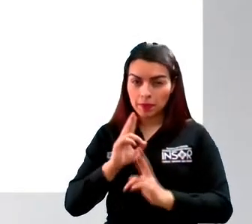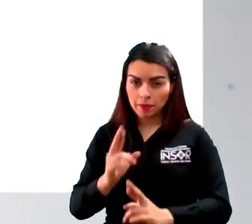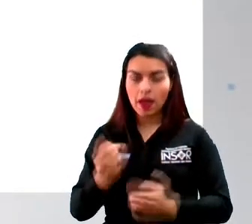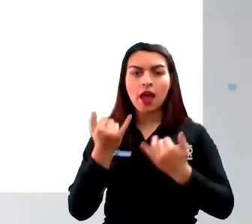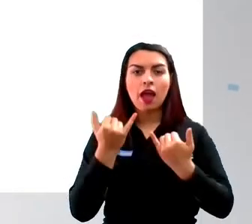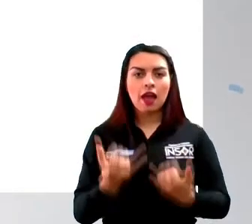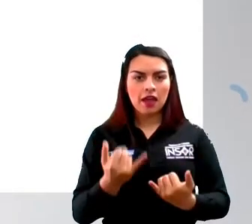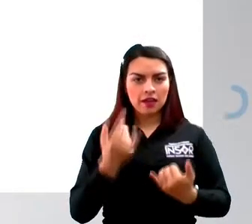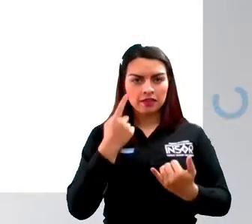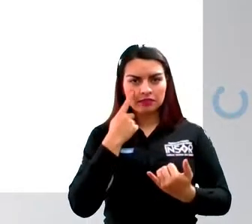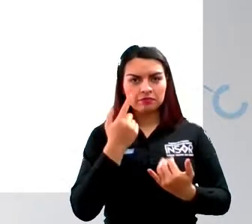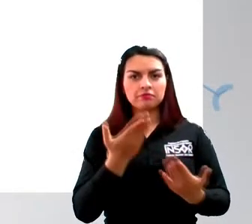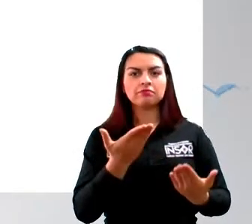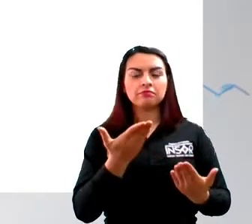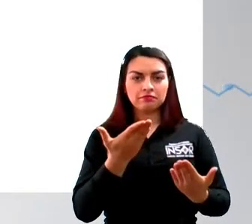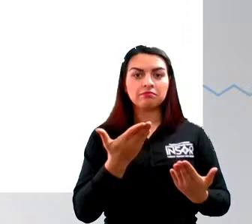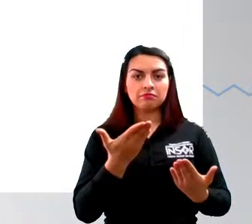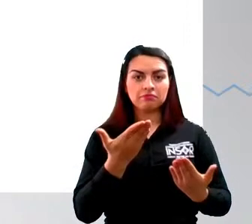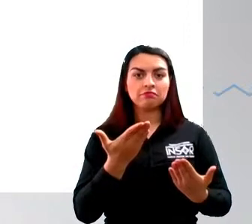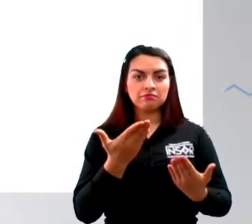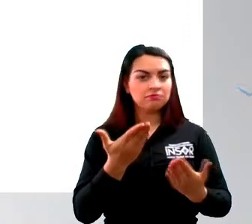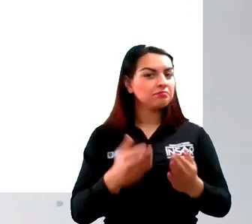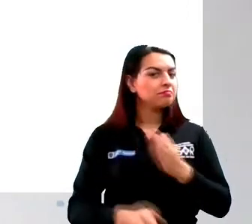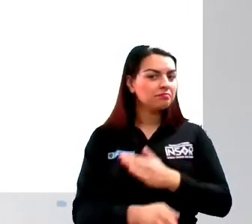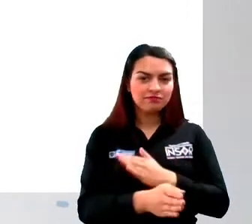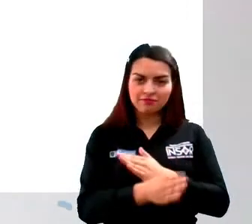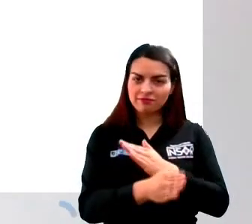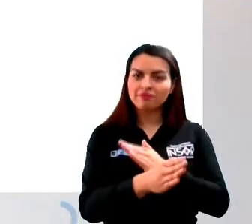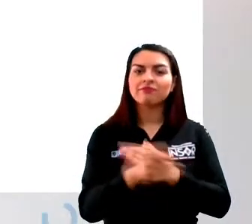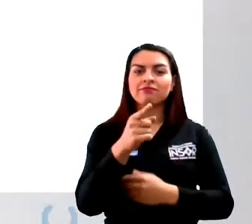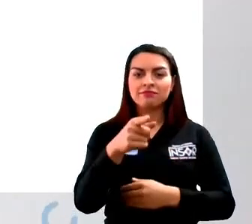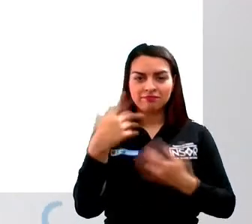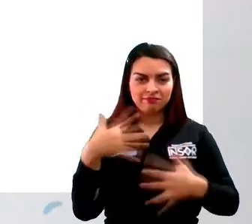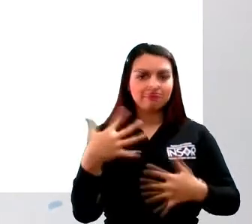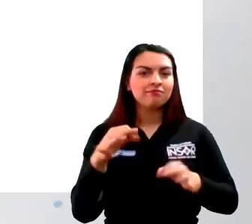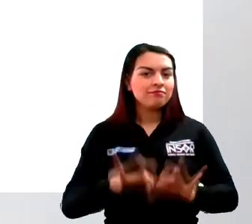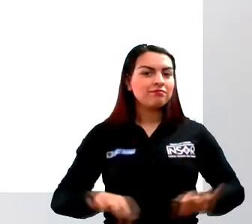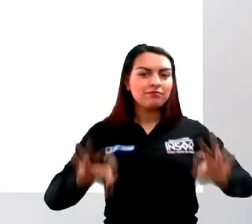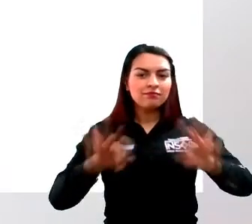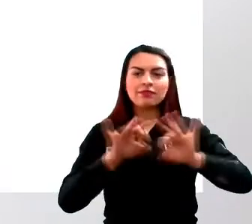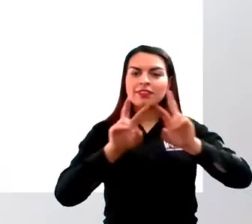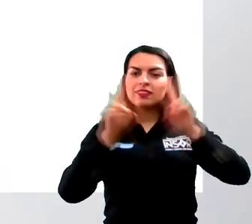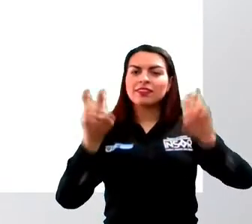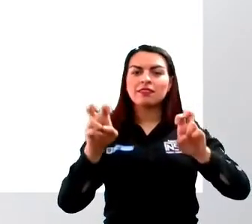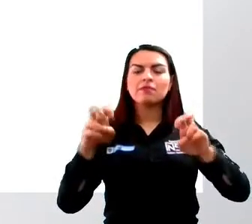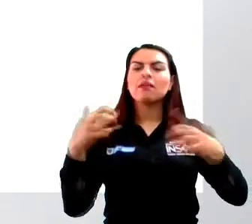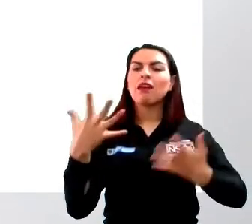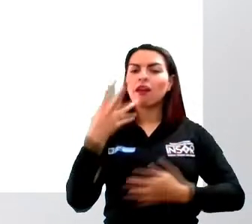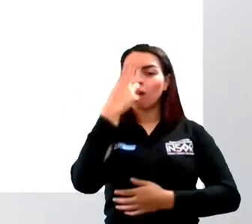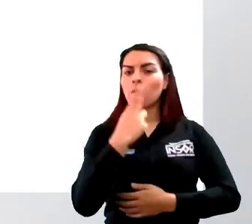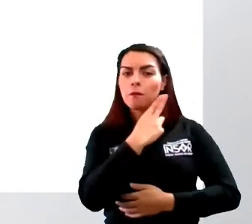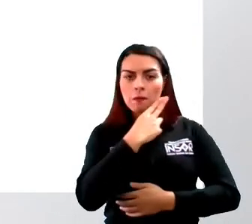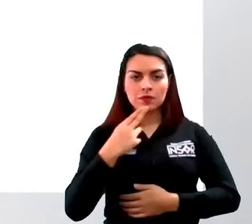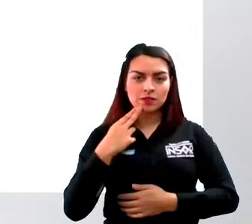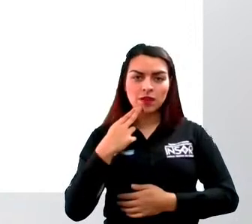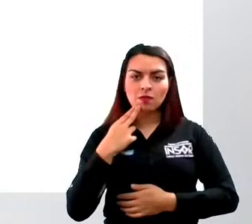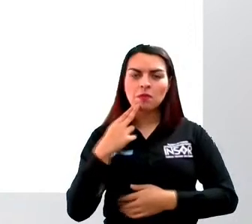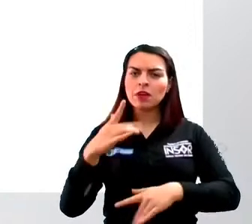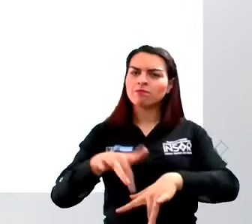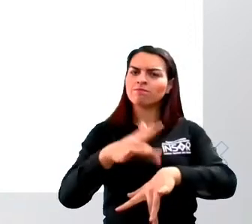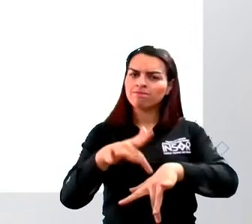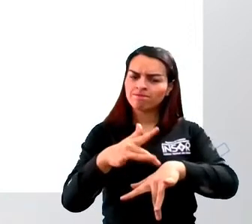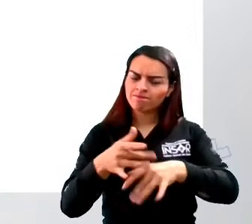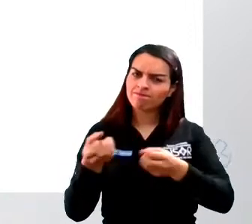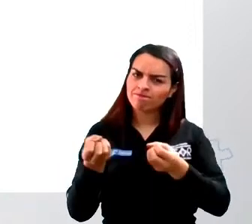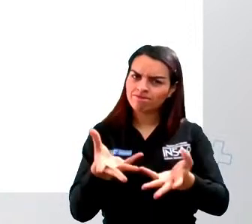hay tendencias. Sigue estando absolutamente destacado el compromiso y la motivación, asuntos que